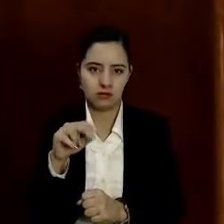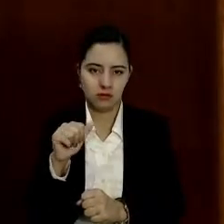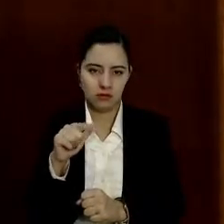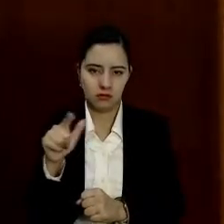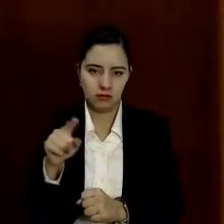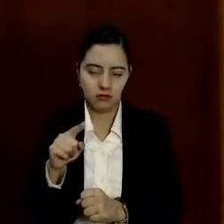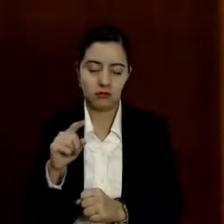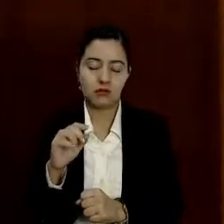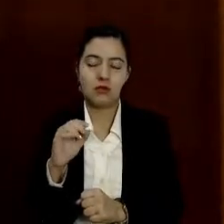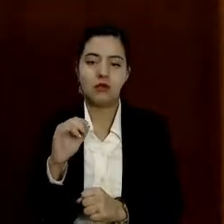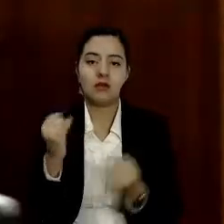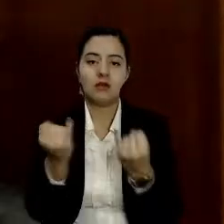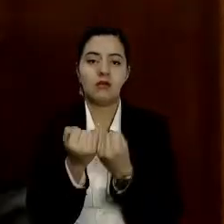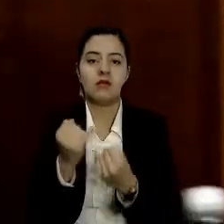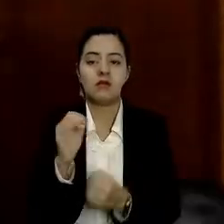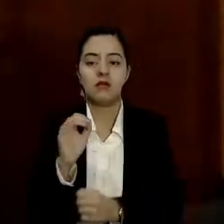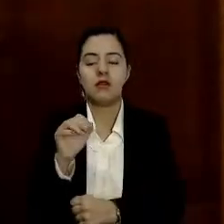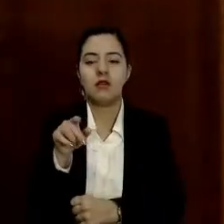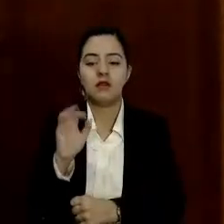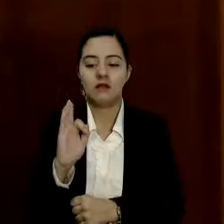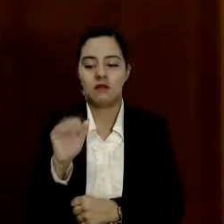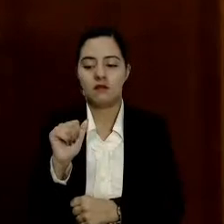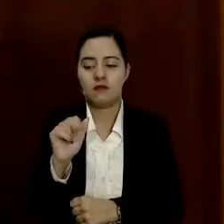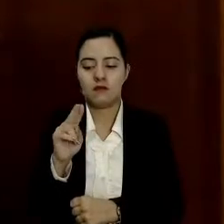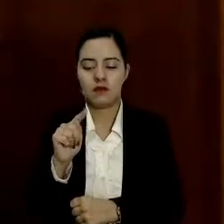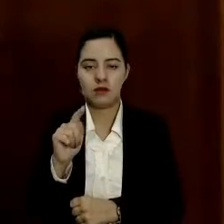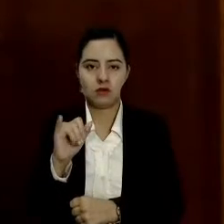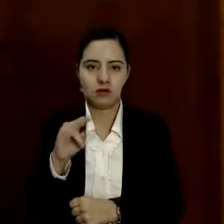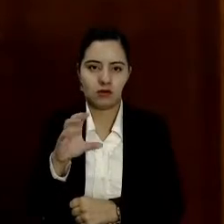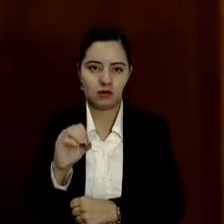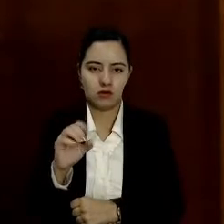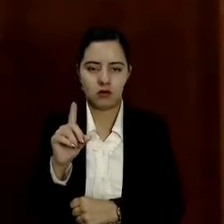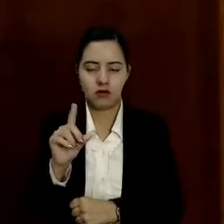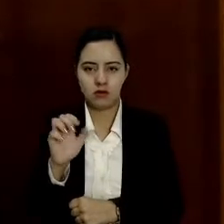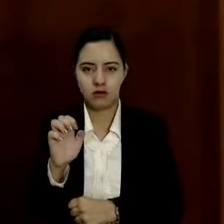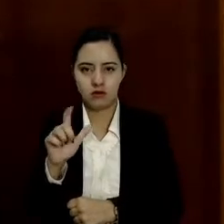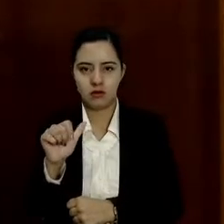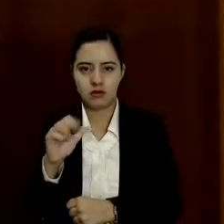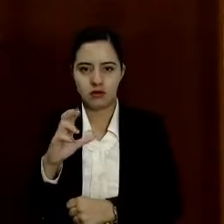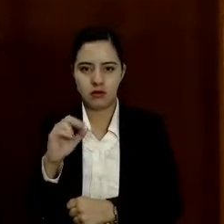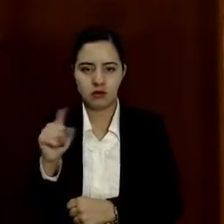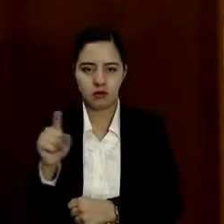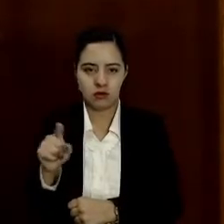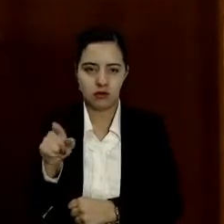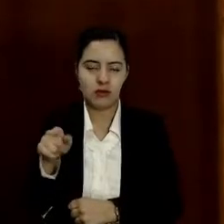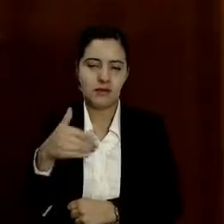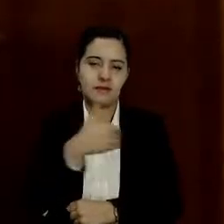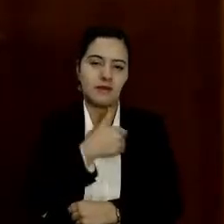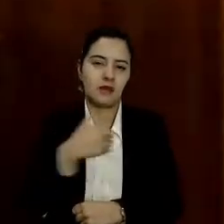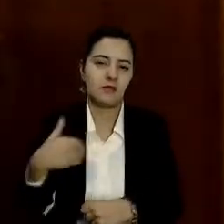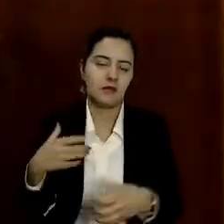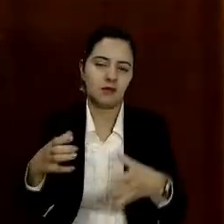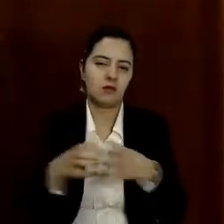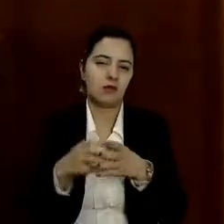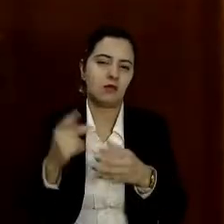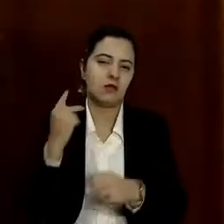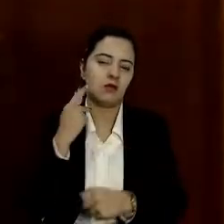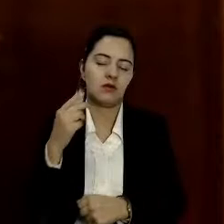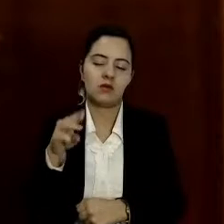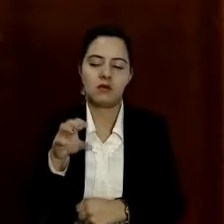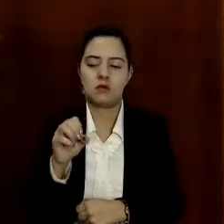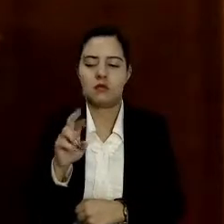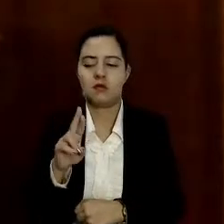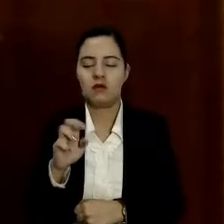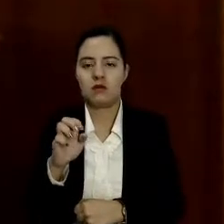y Faustino de la Cruz, integrantes del grupo parlamentario de Morena y en su nombre en ejercicio de las facultades que